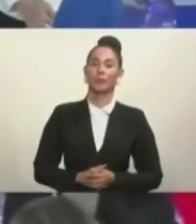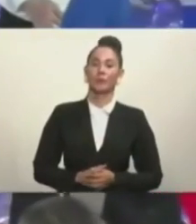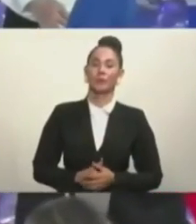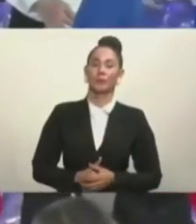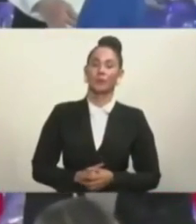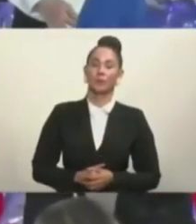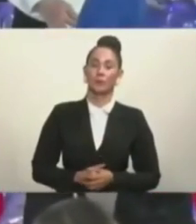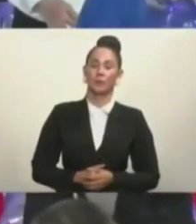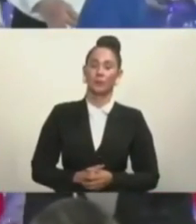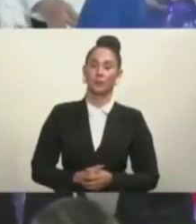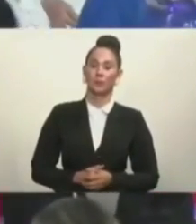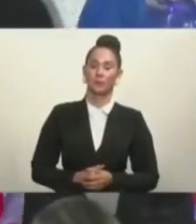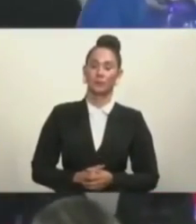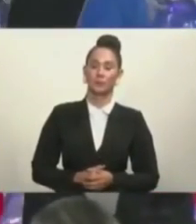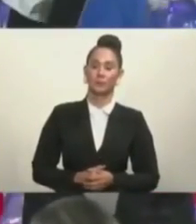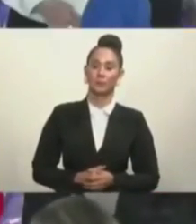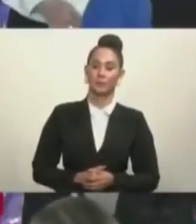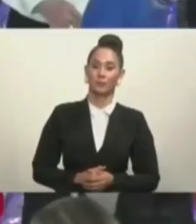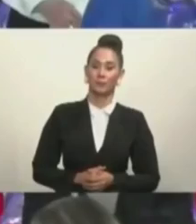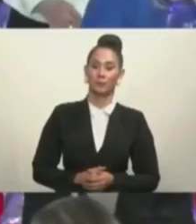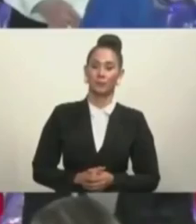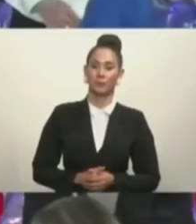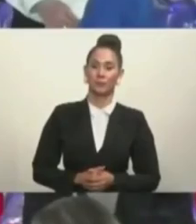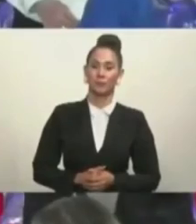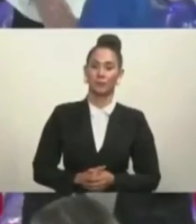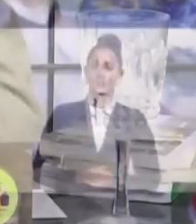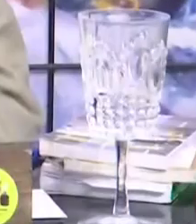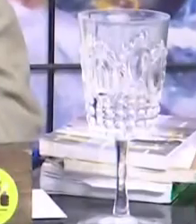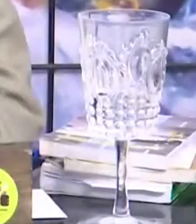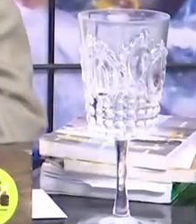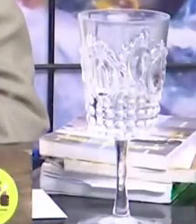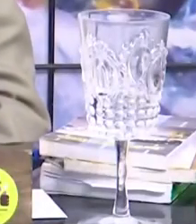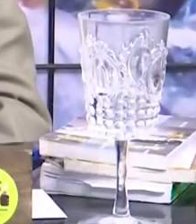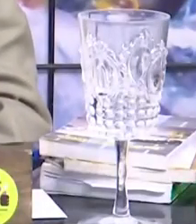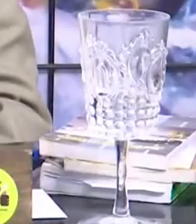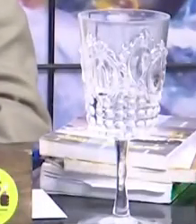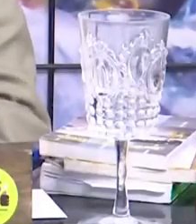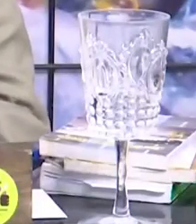colorado este cuento se ha acabado señores e importante